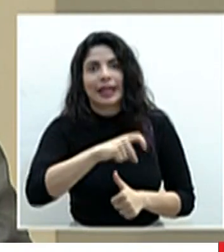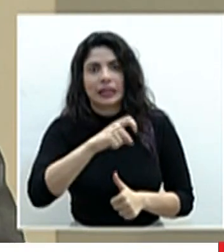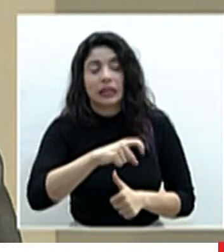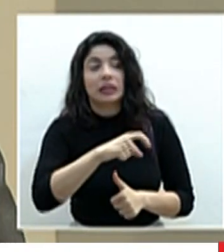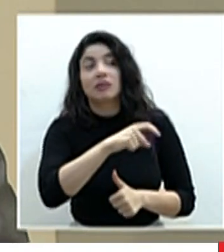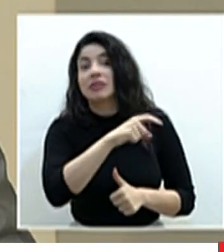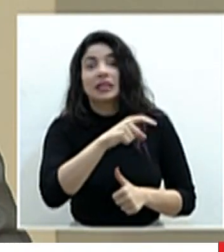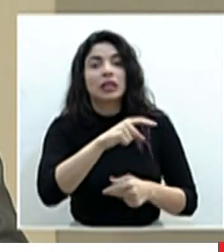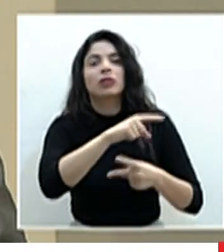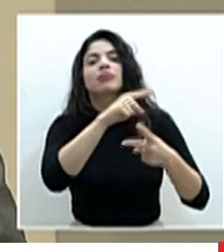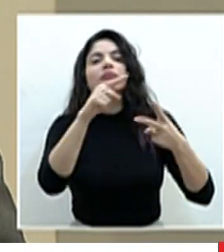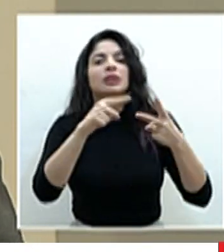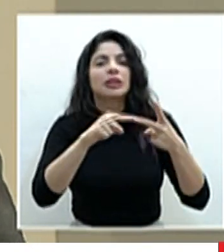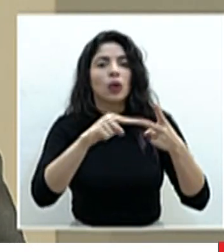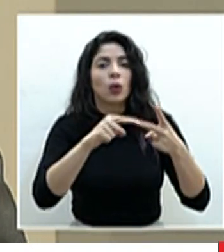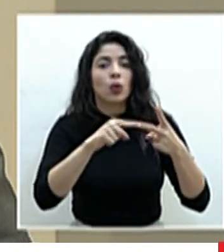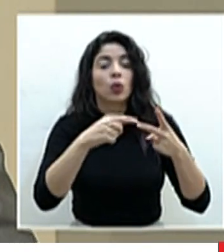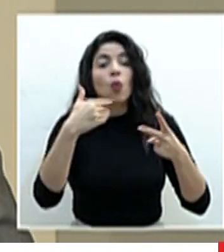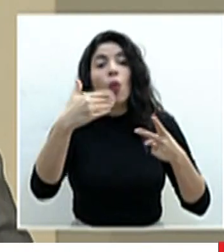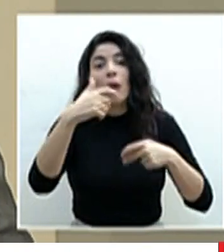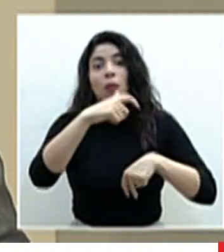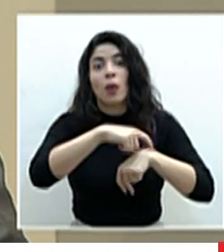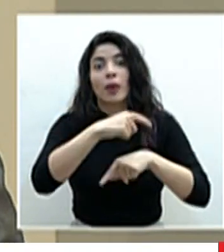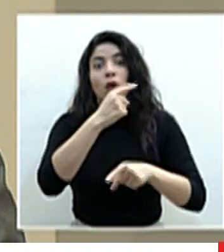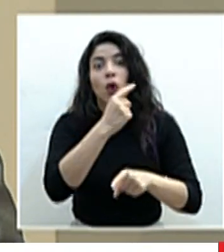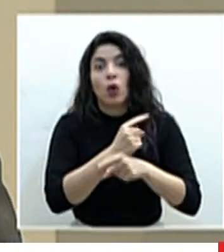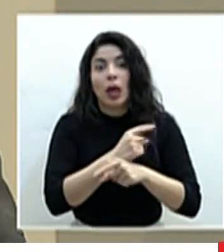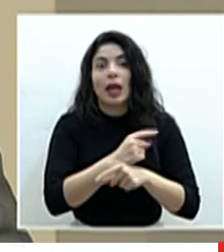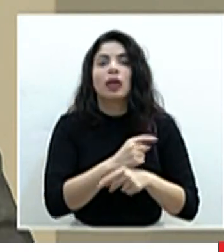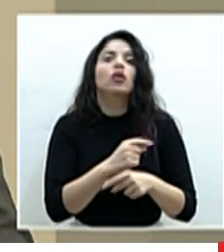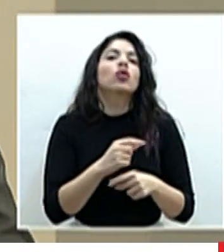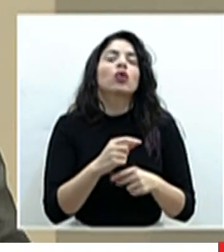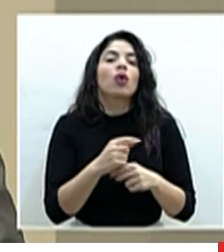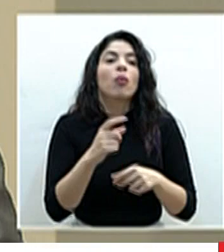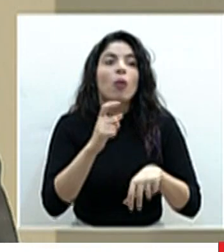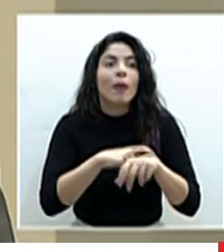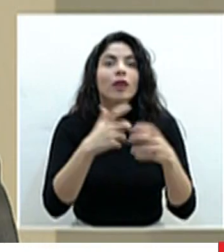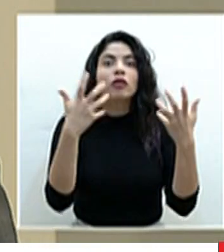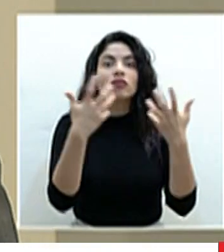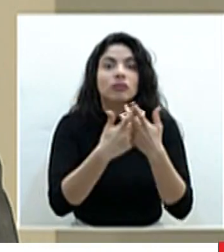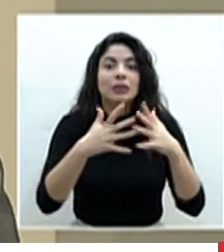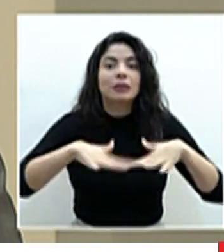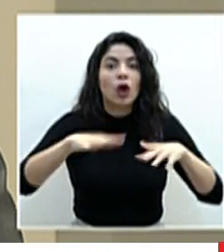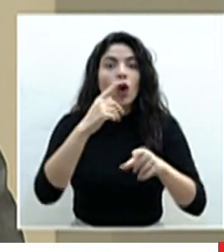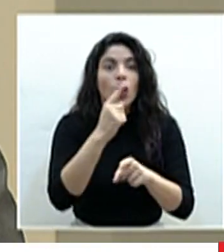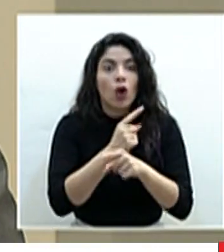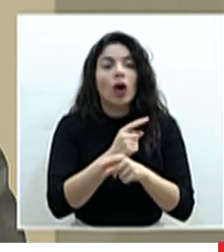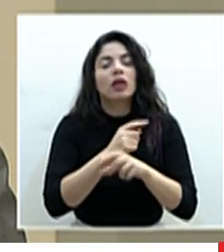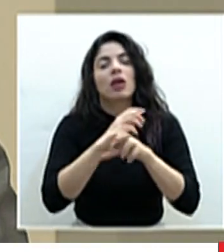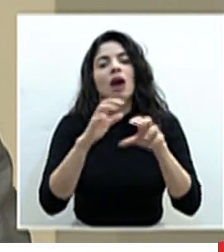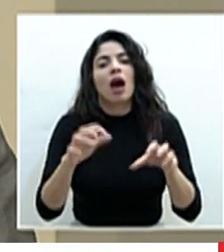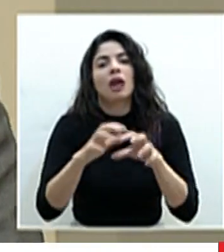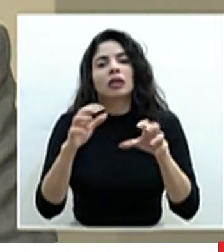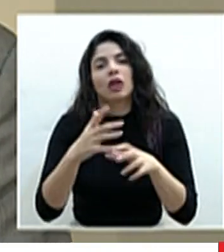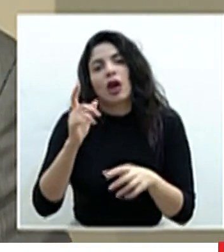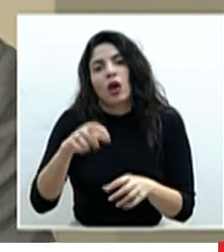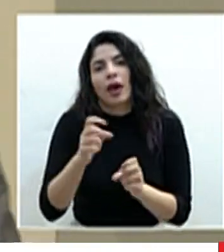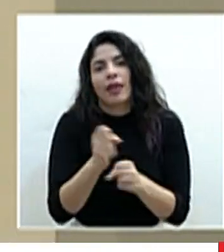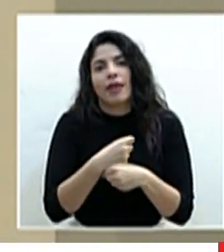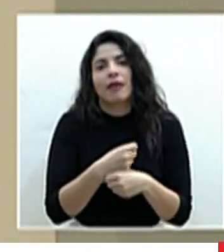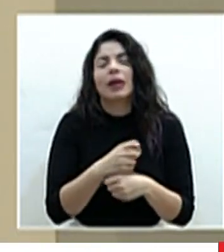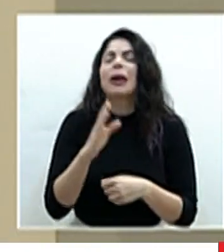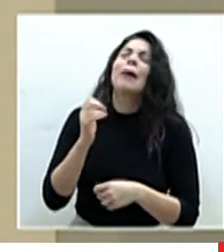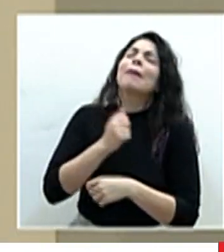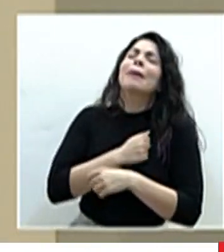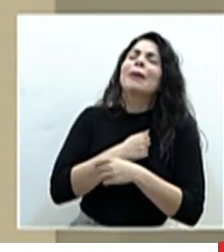y en segunda instancia, en el momento oportuno, en el momento adecuado y en el espacio correcto, accionar lo correspondiente. ¿Me permite